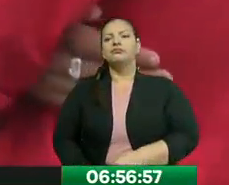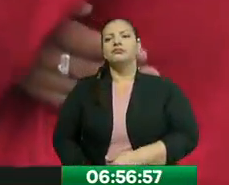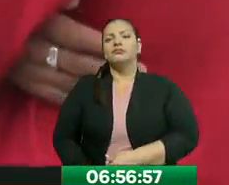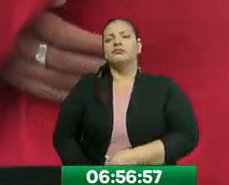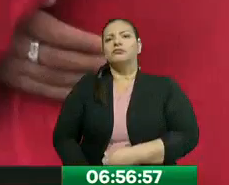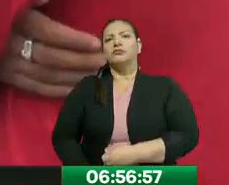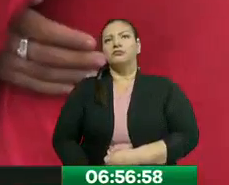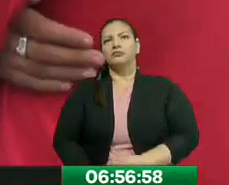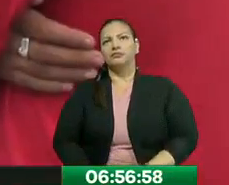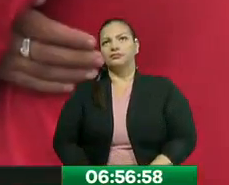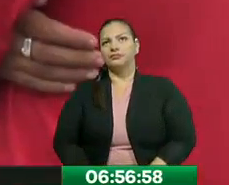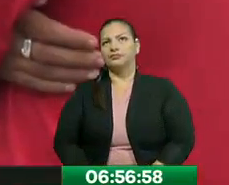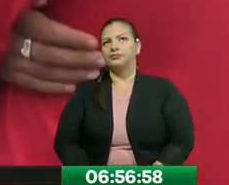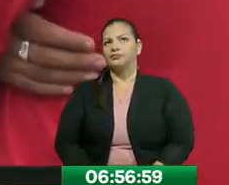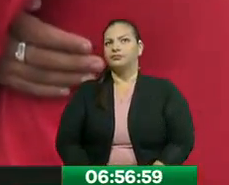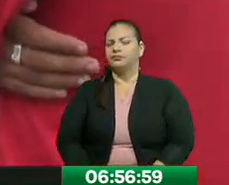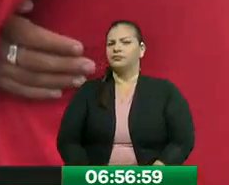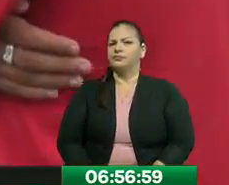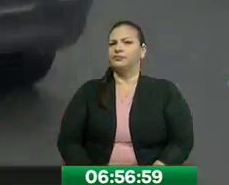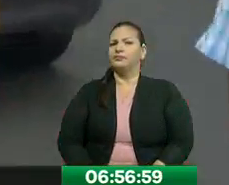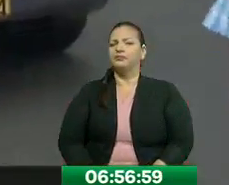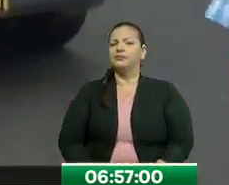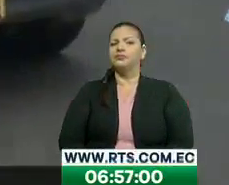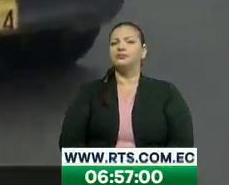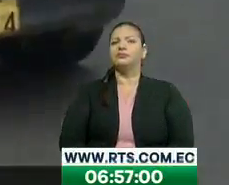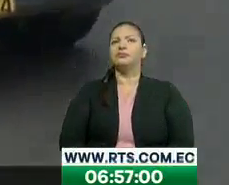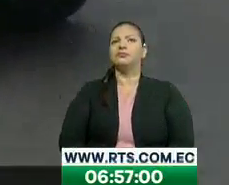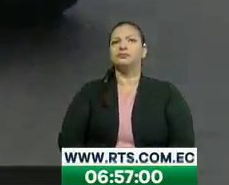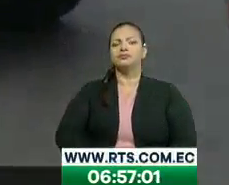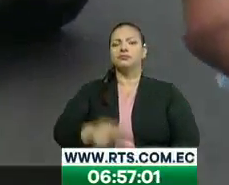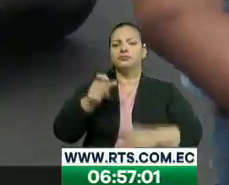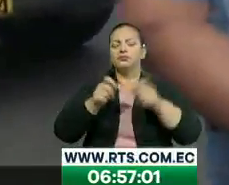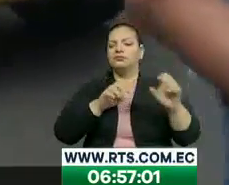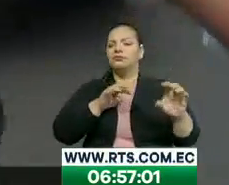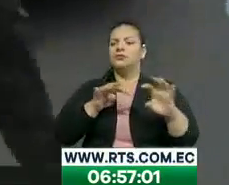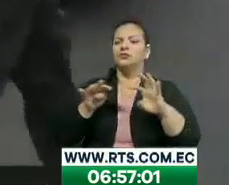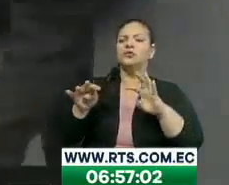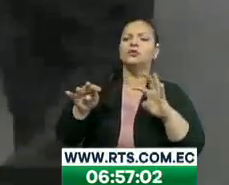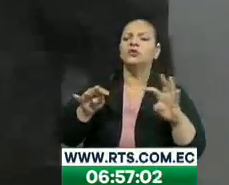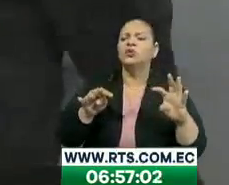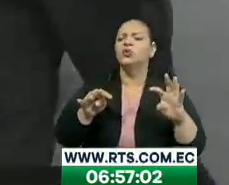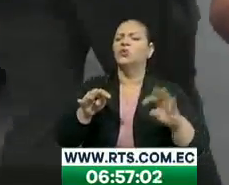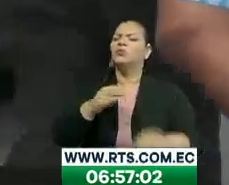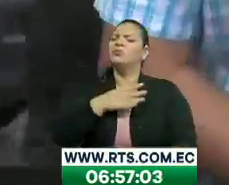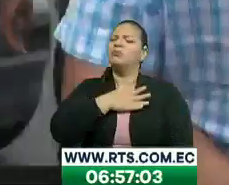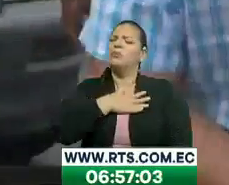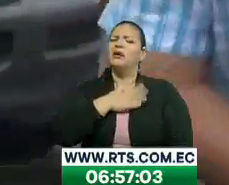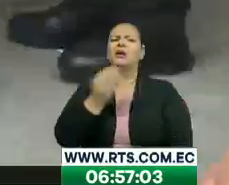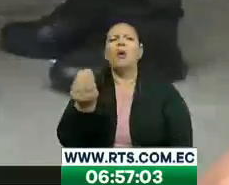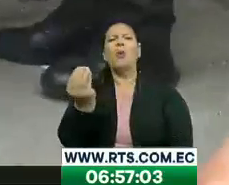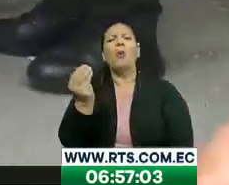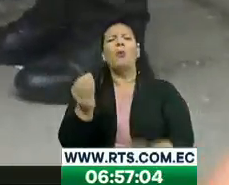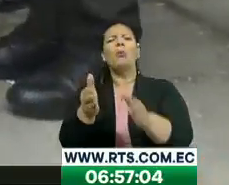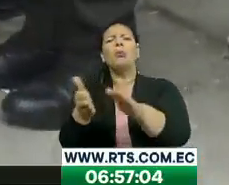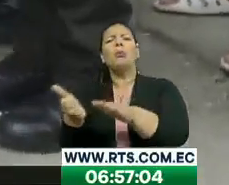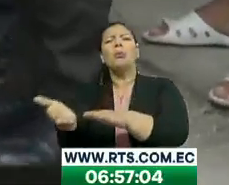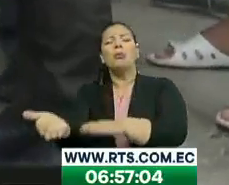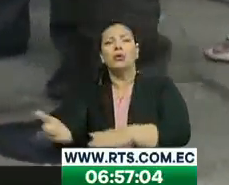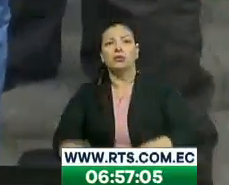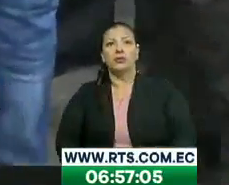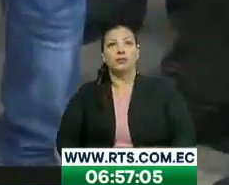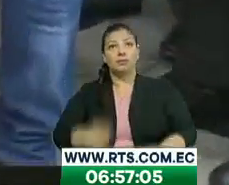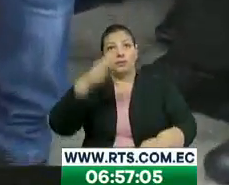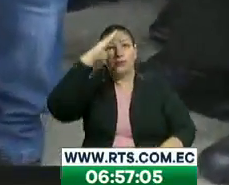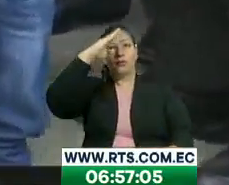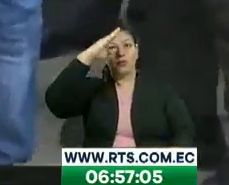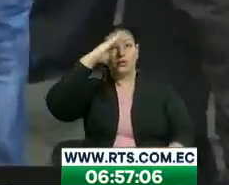Nadie se explicaba por qué había ocurrido. Sin embargo, elementos de criminalística ingresaron hasta el interior de esta veterinaria